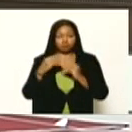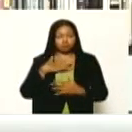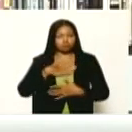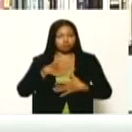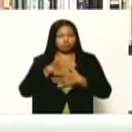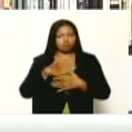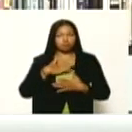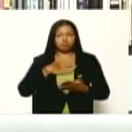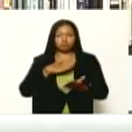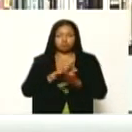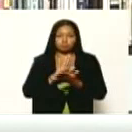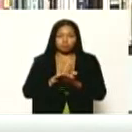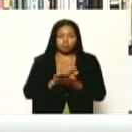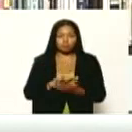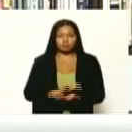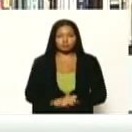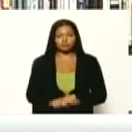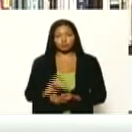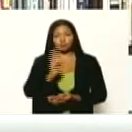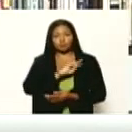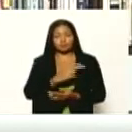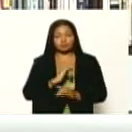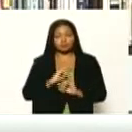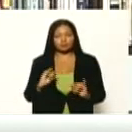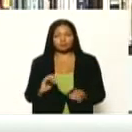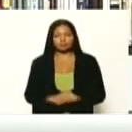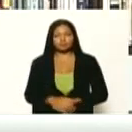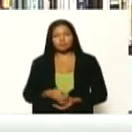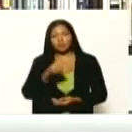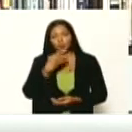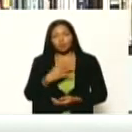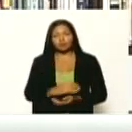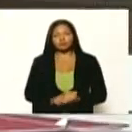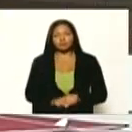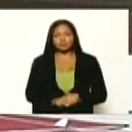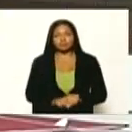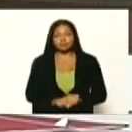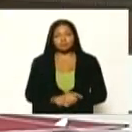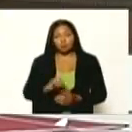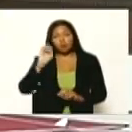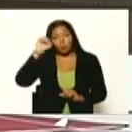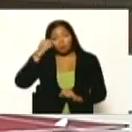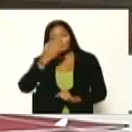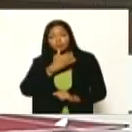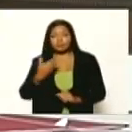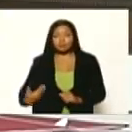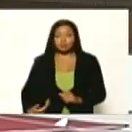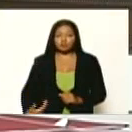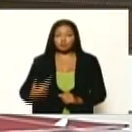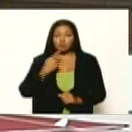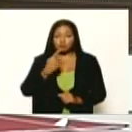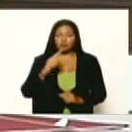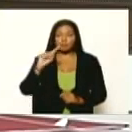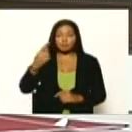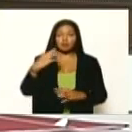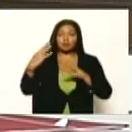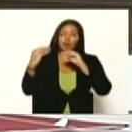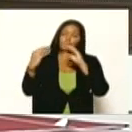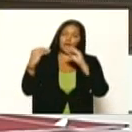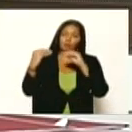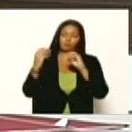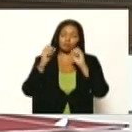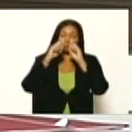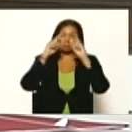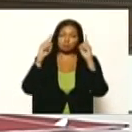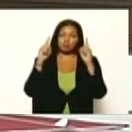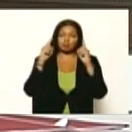en tu sí. fuerza física? Sí, sí, sí, me siento muy bien. Qué bueno. Me siento muy bien. Pero recuerde, presidente, que yo le dije en la primera vez que hablamos, me estaba